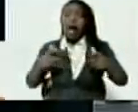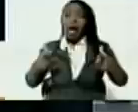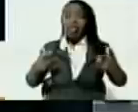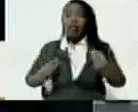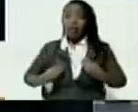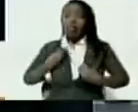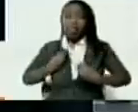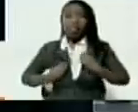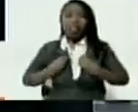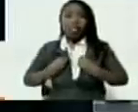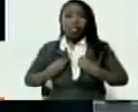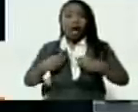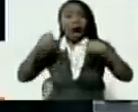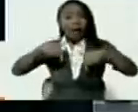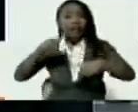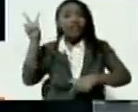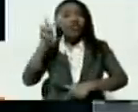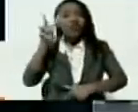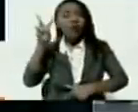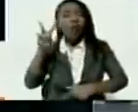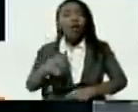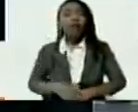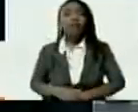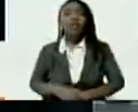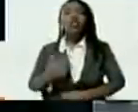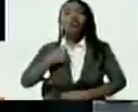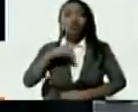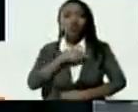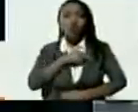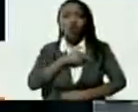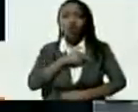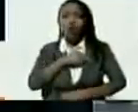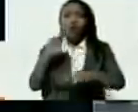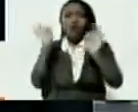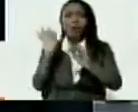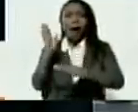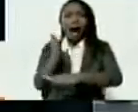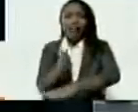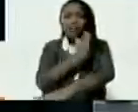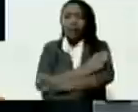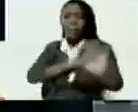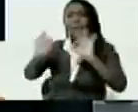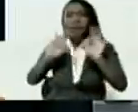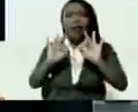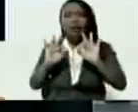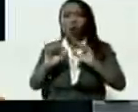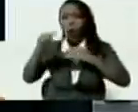grandes preocupaciones. Aquí en Venezuela hemos tomado todas las medidas preventivas